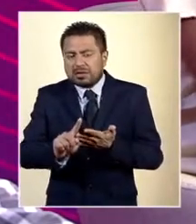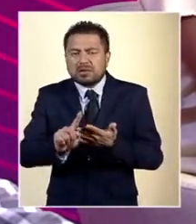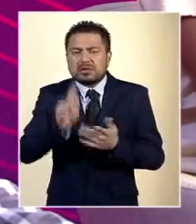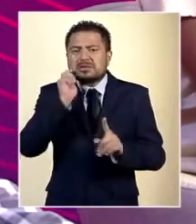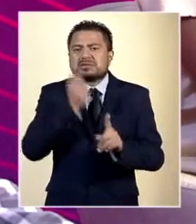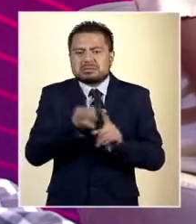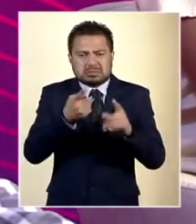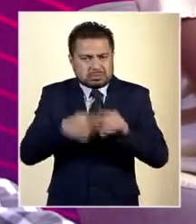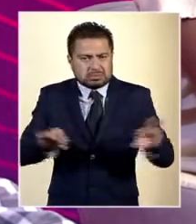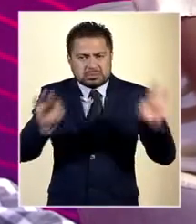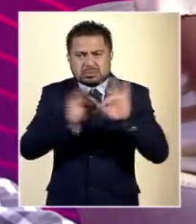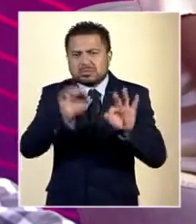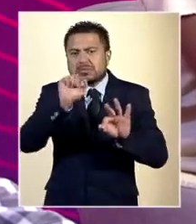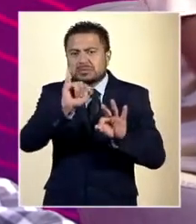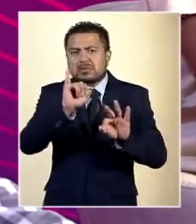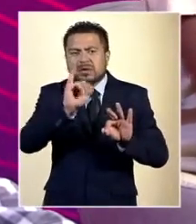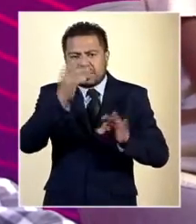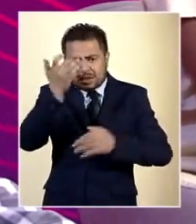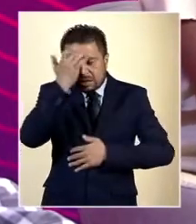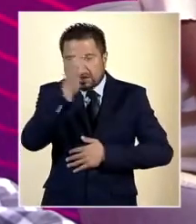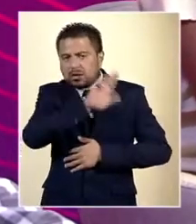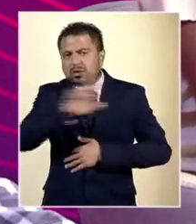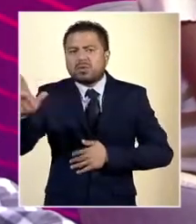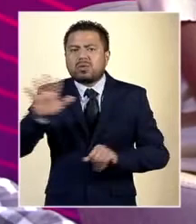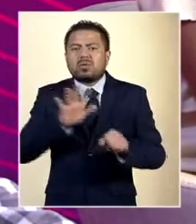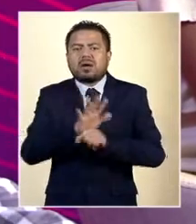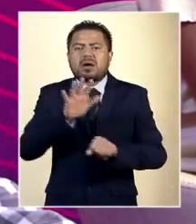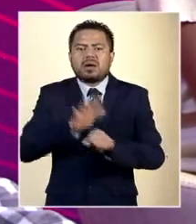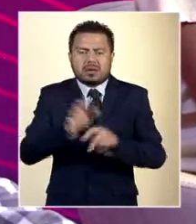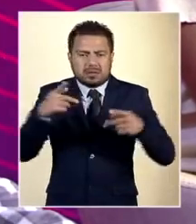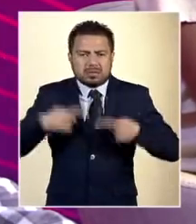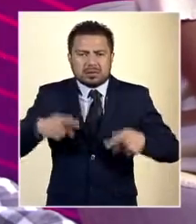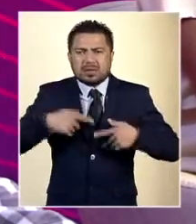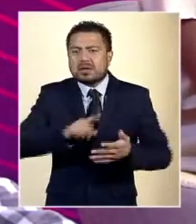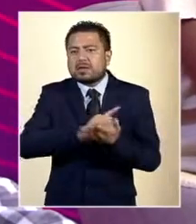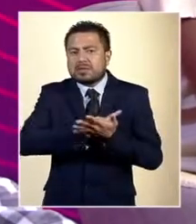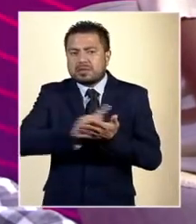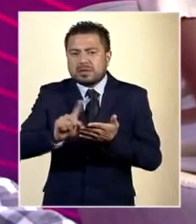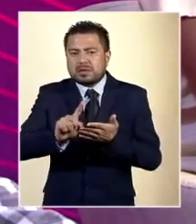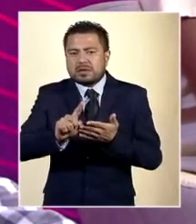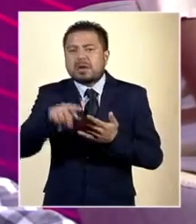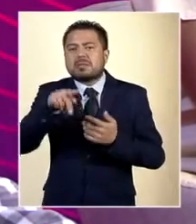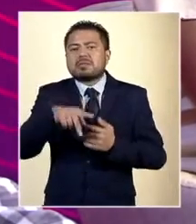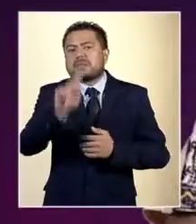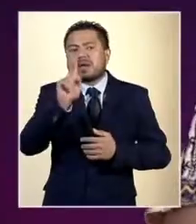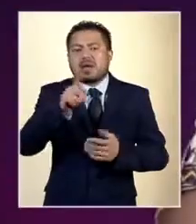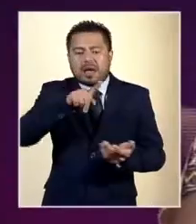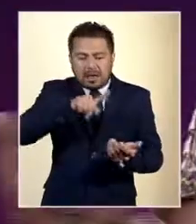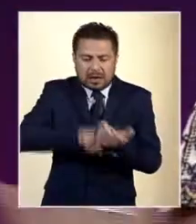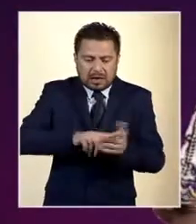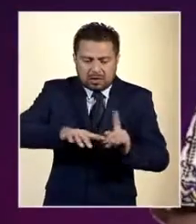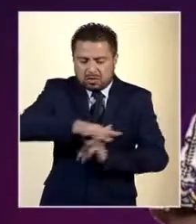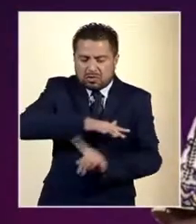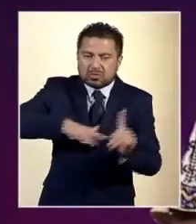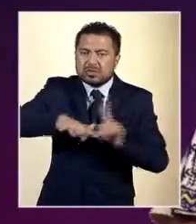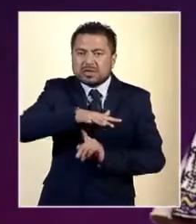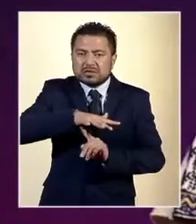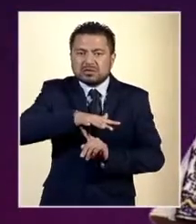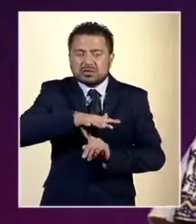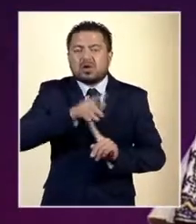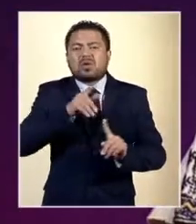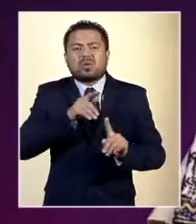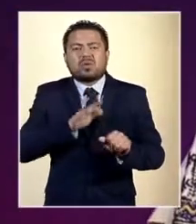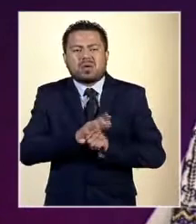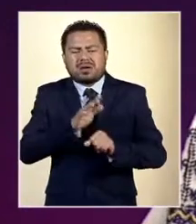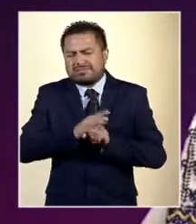son fundamentales, ¿no? El reconocimiento del sujeto de derechos, Sí. pero bueno, dentro del contexto de